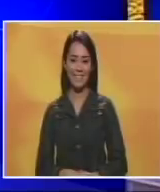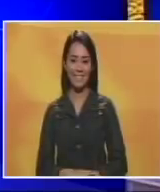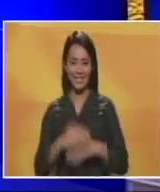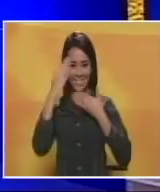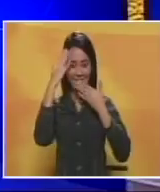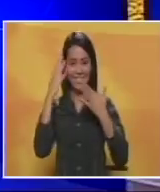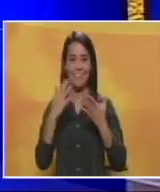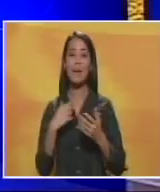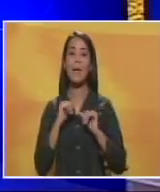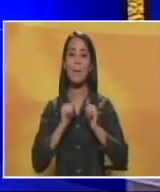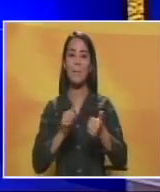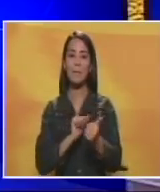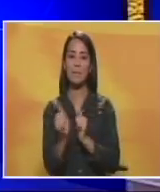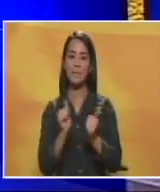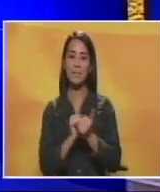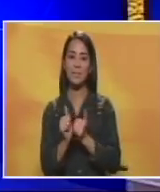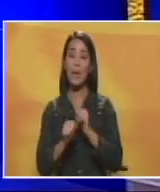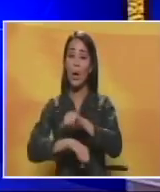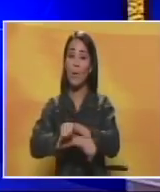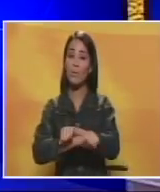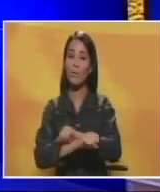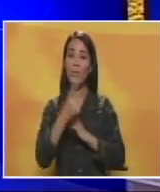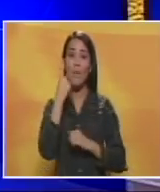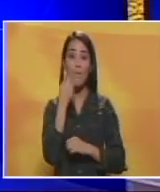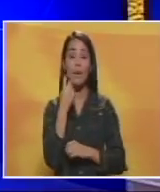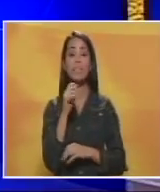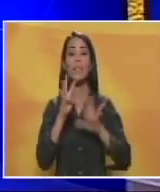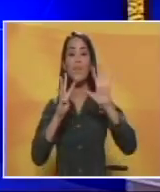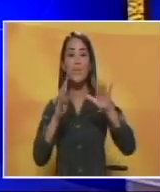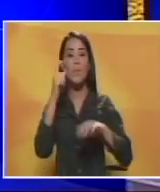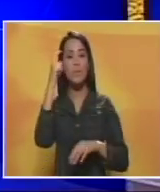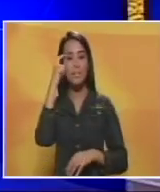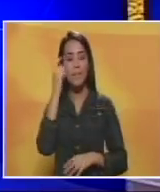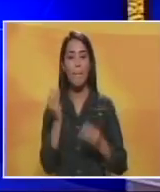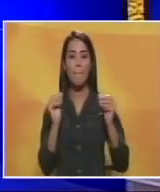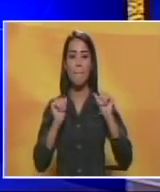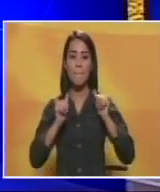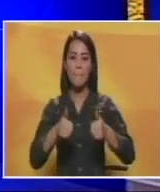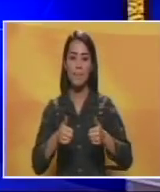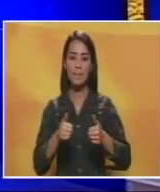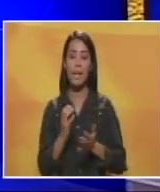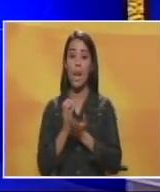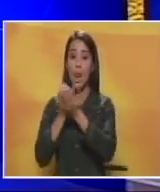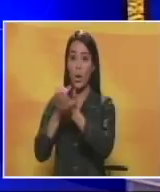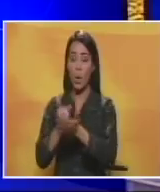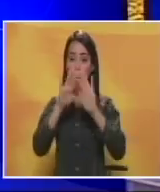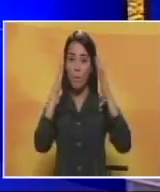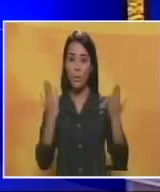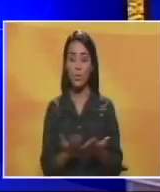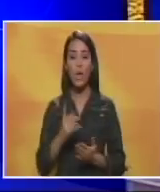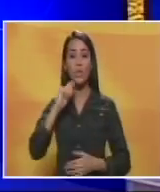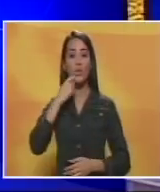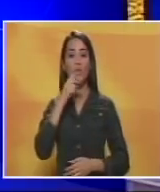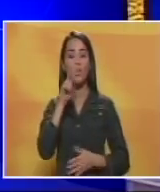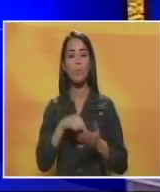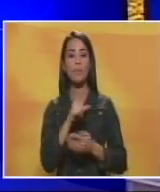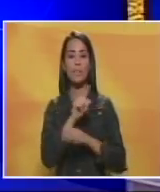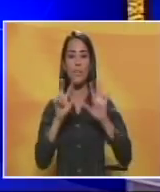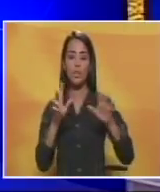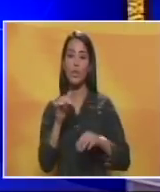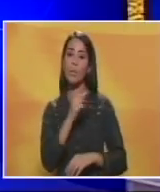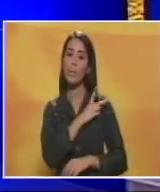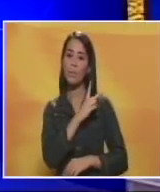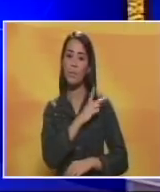Hola amigos, iniciamos los deportes con fútbol porque faltan 9 días para que comience la Copa Mundial de la FIFA Rusia 2018 por